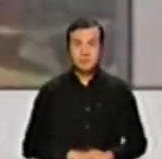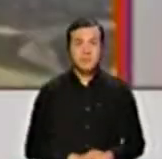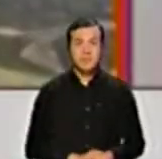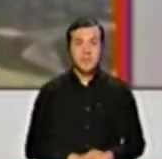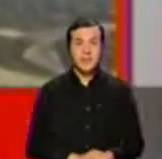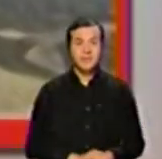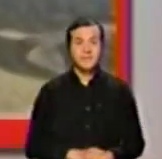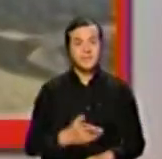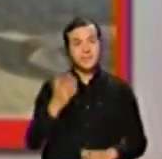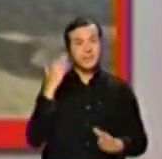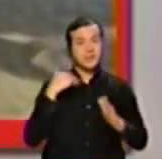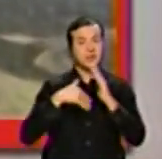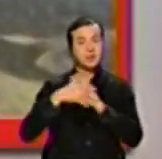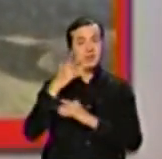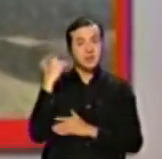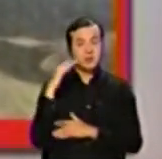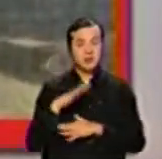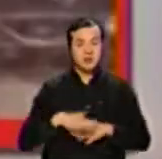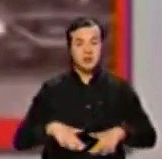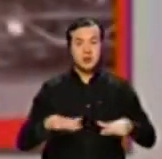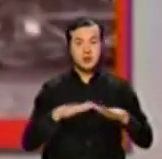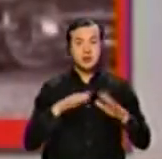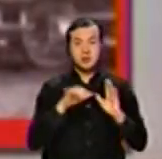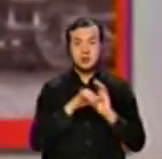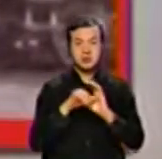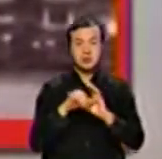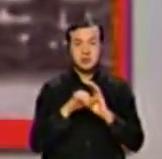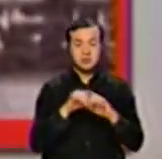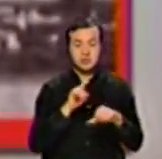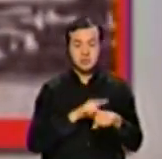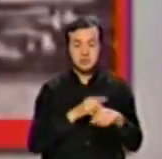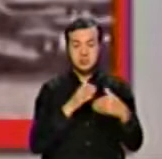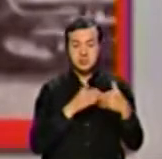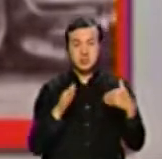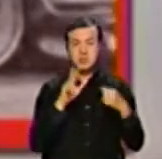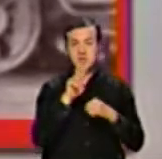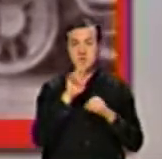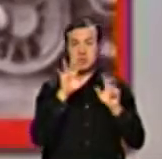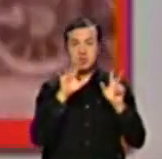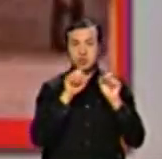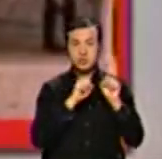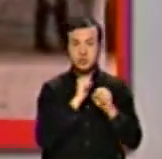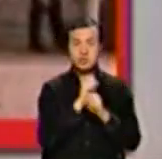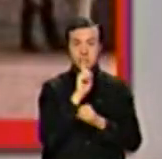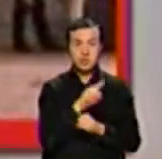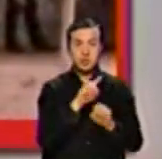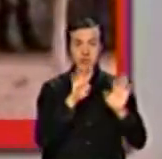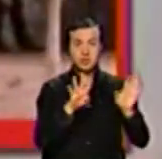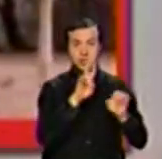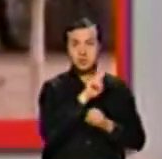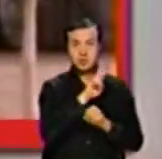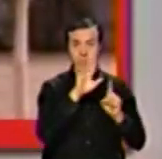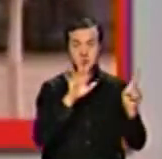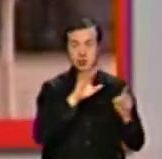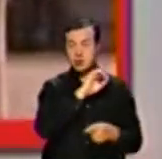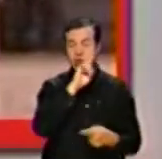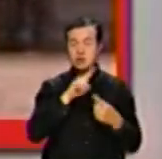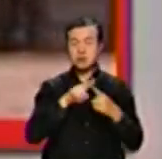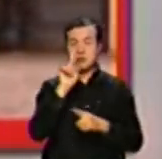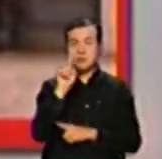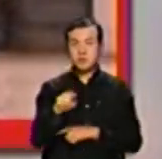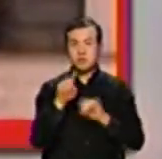debido a que la historia del ferrocarril de la península de Santa Elena duró 28 años, desde 1926 hasta